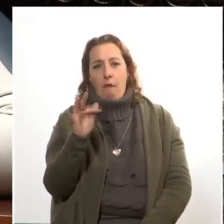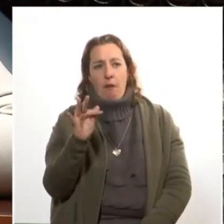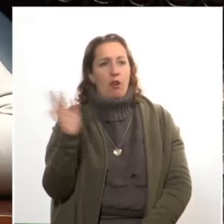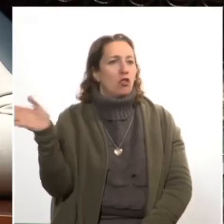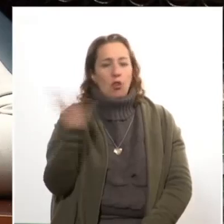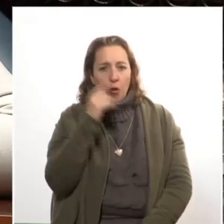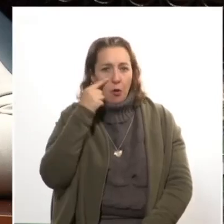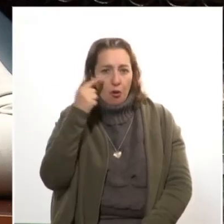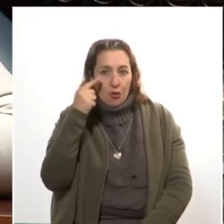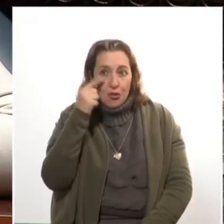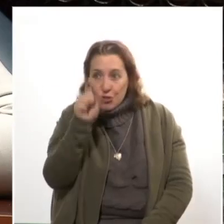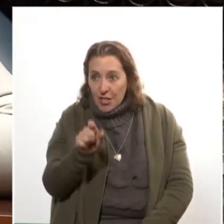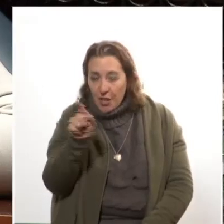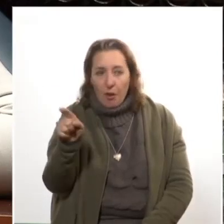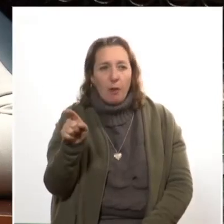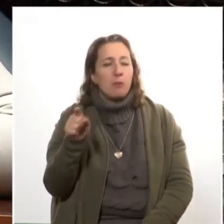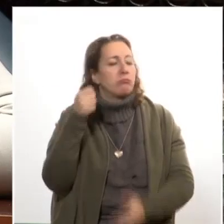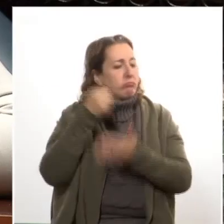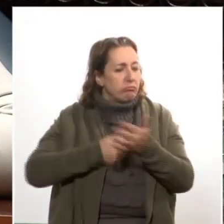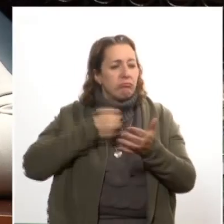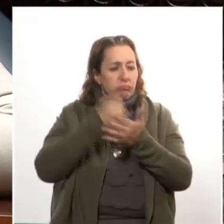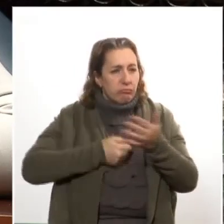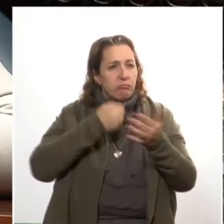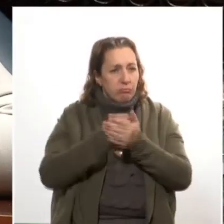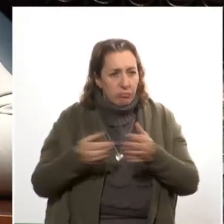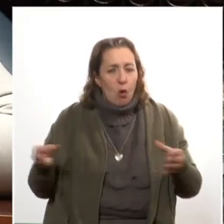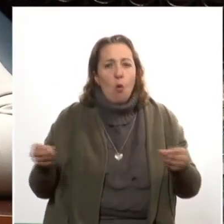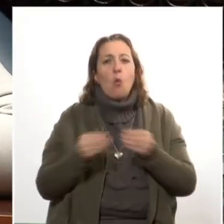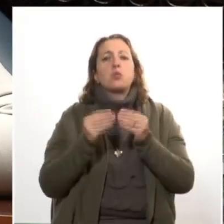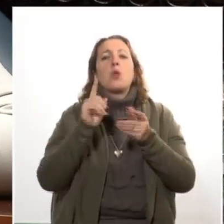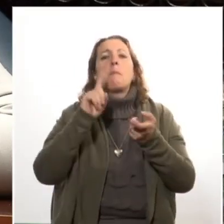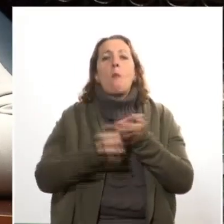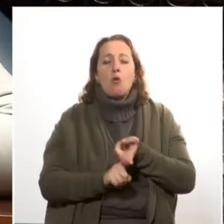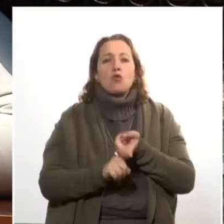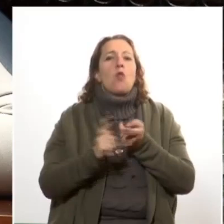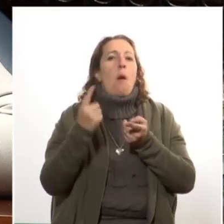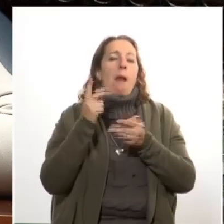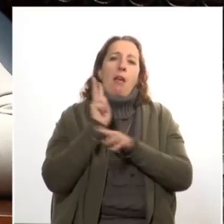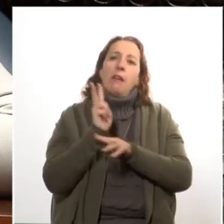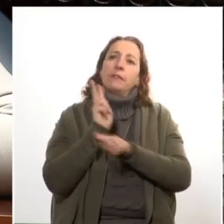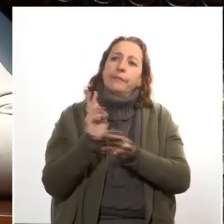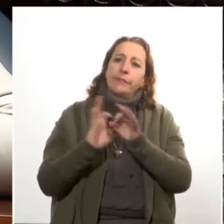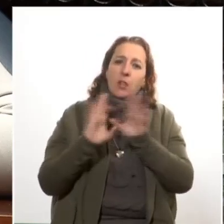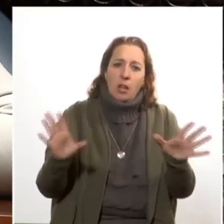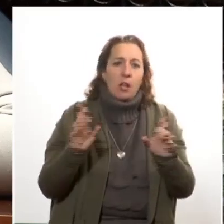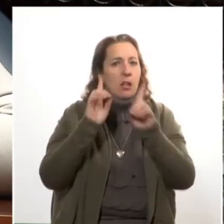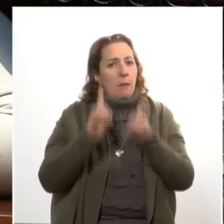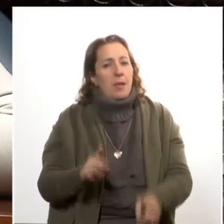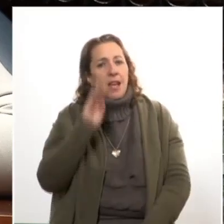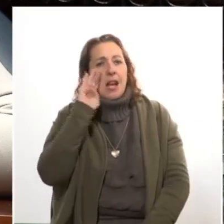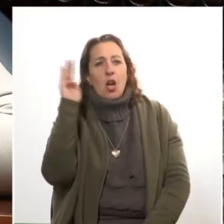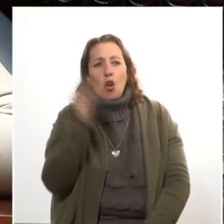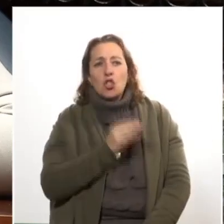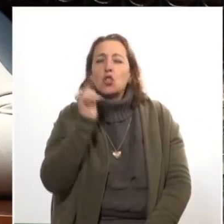han destacado en ella su tenaz accionar junto a su esposo en defensa de las libertades, así como el reconocimiento de